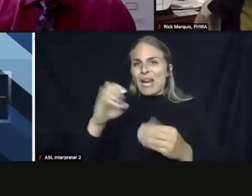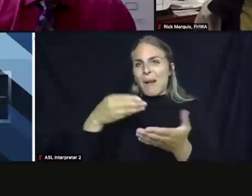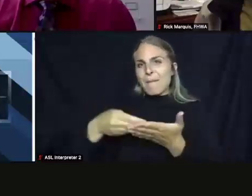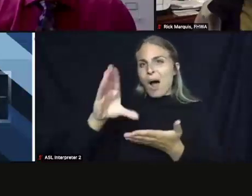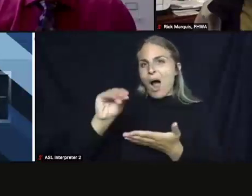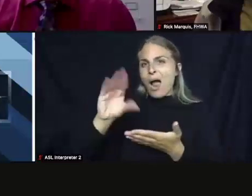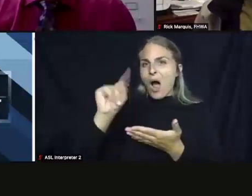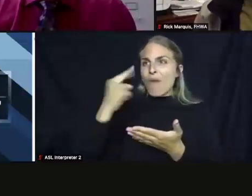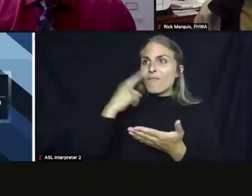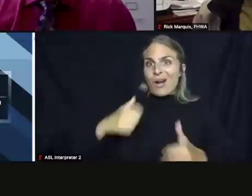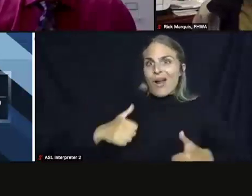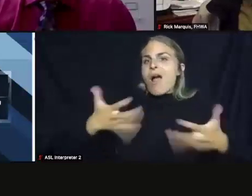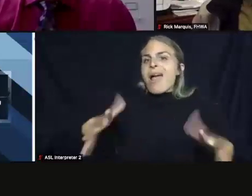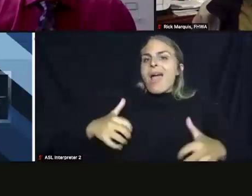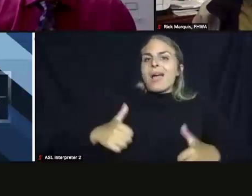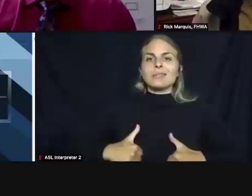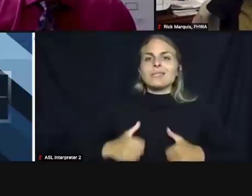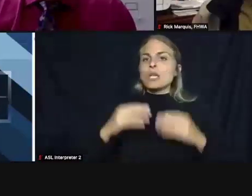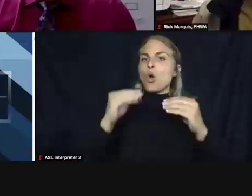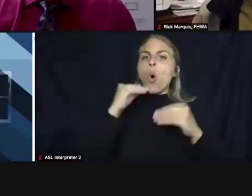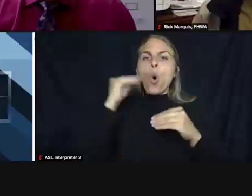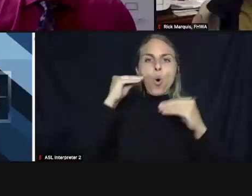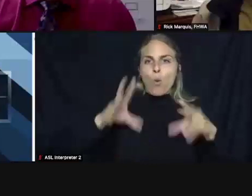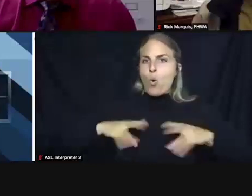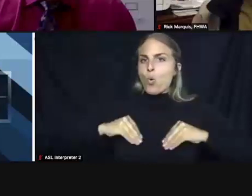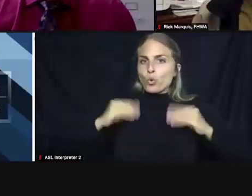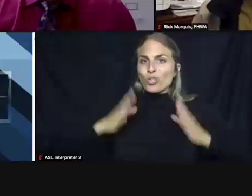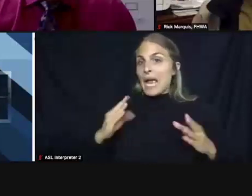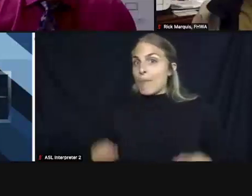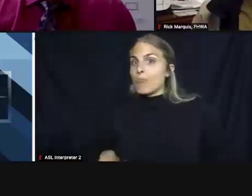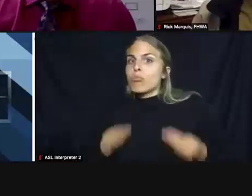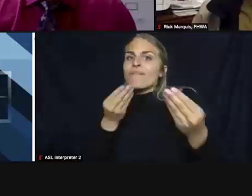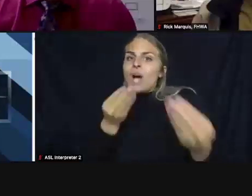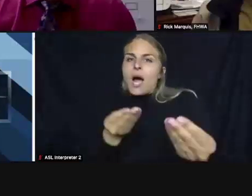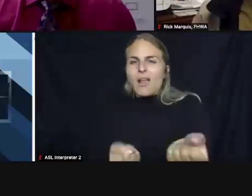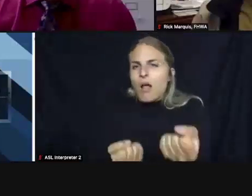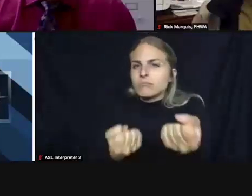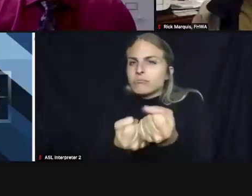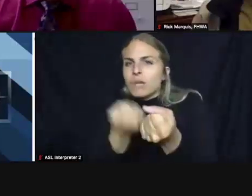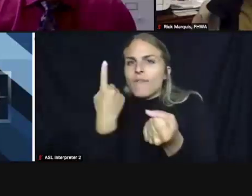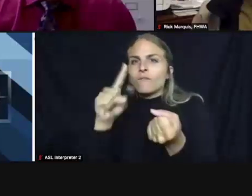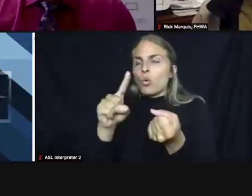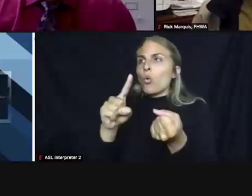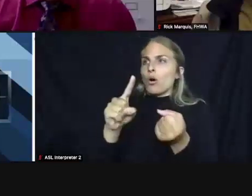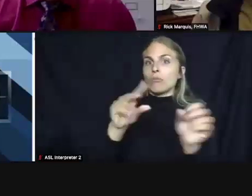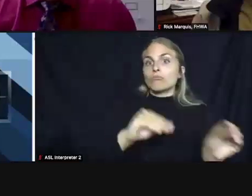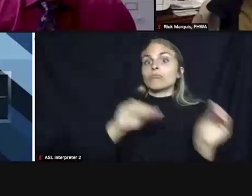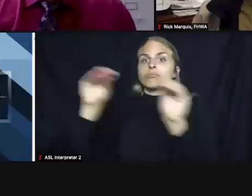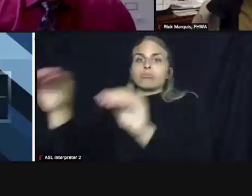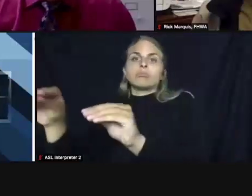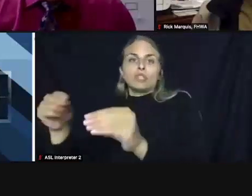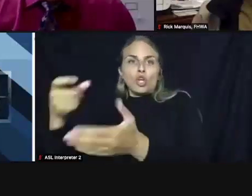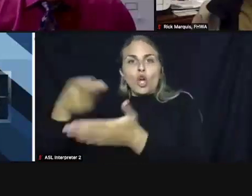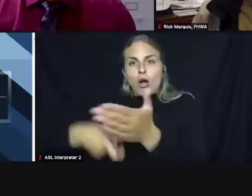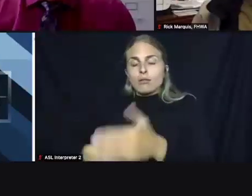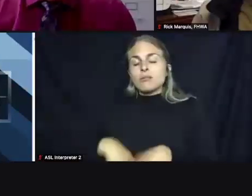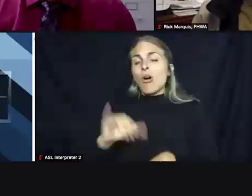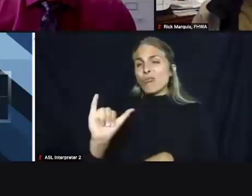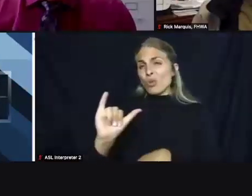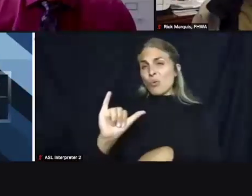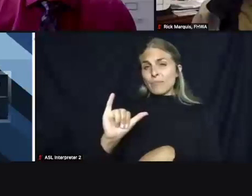para los que son los propietarios de viviendas y